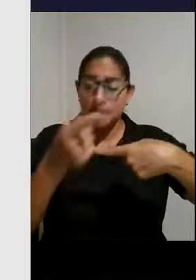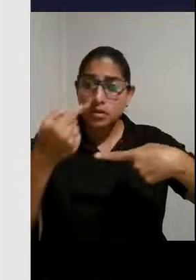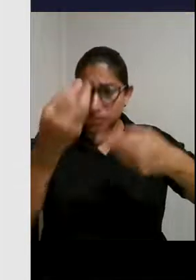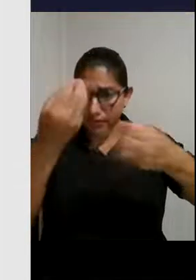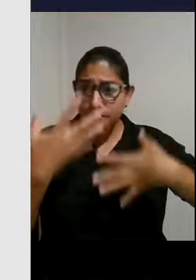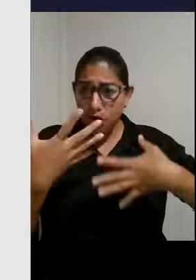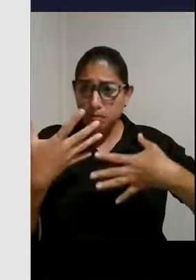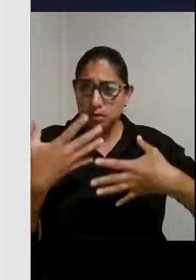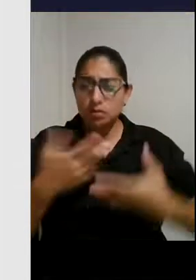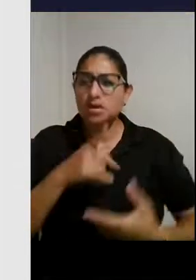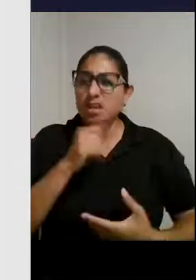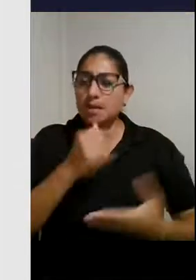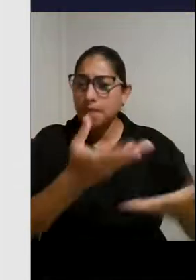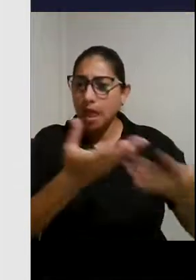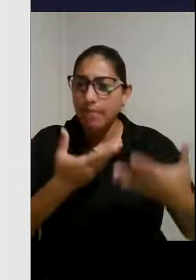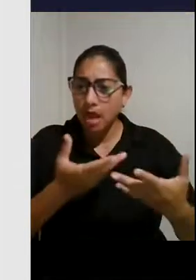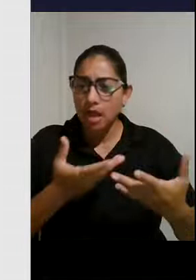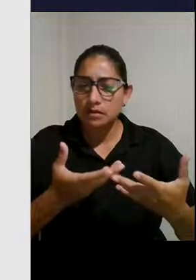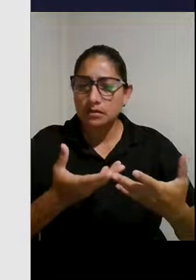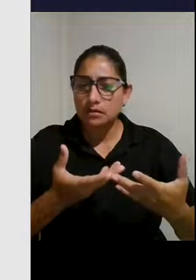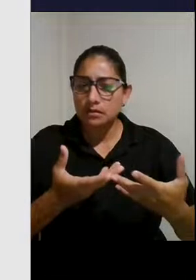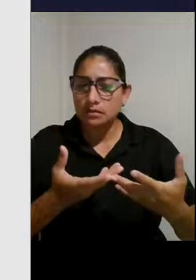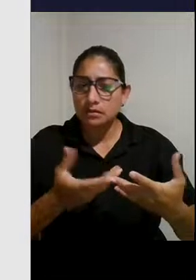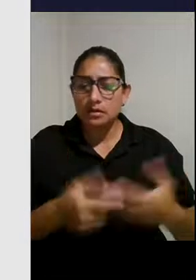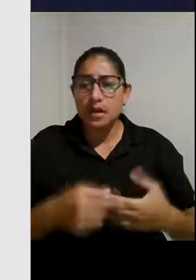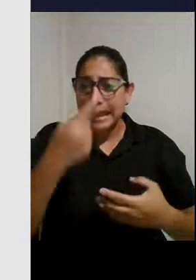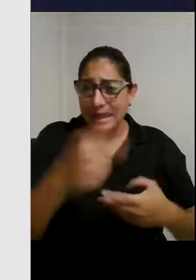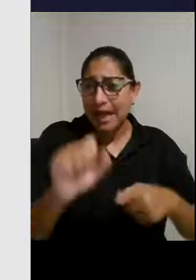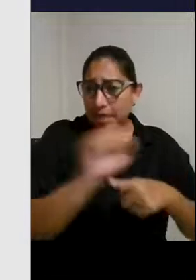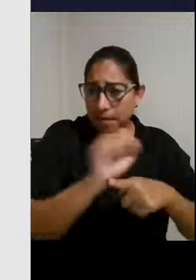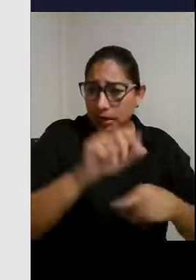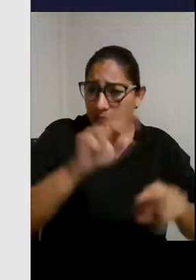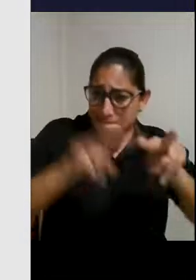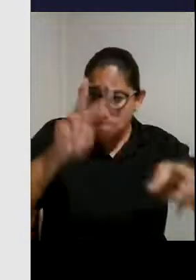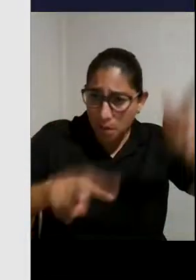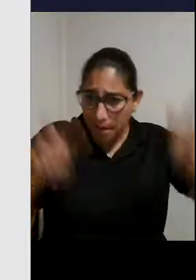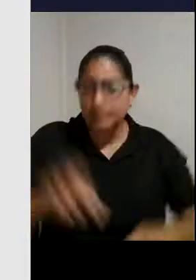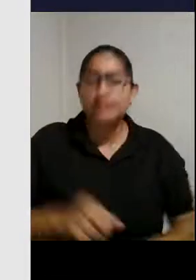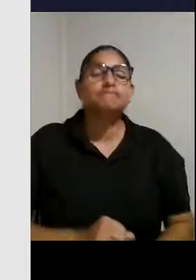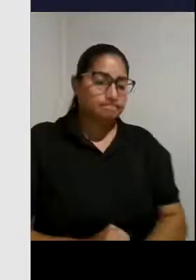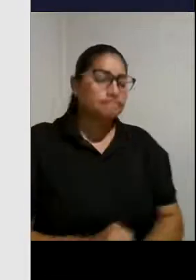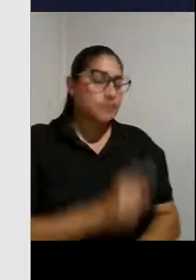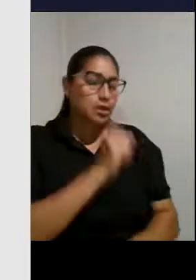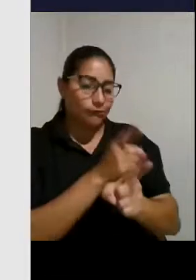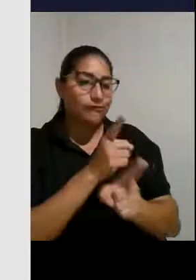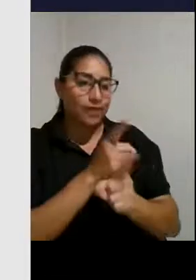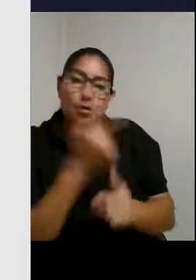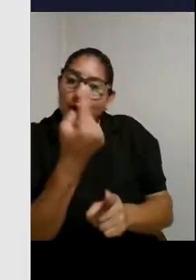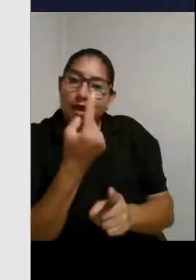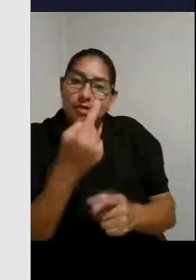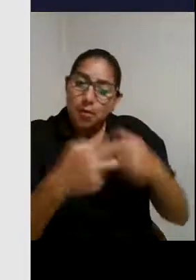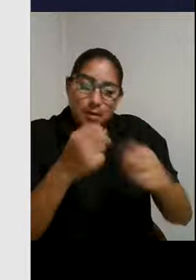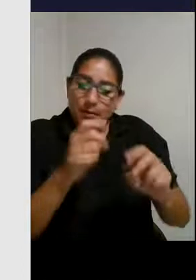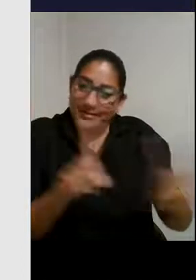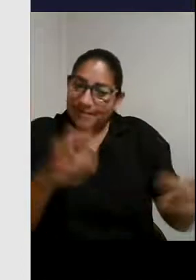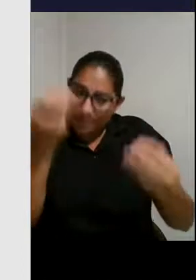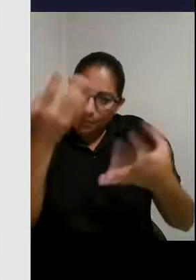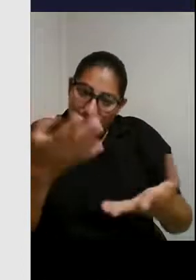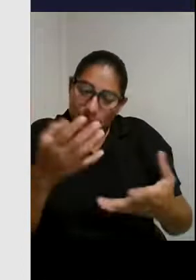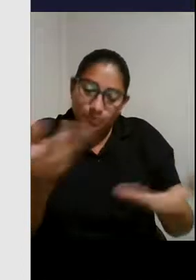van a dar, obviamente, en cada ejercicio, porque varía. Correcto, sí. Ok.